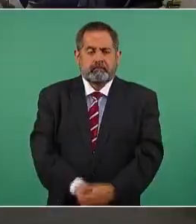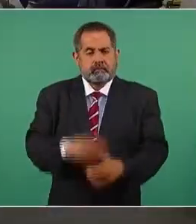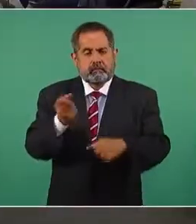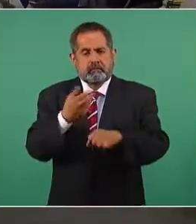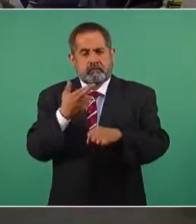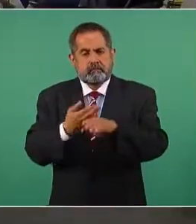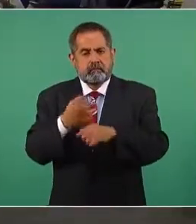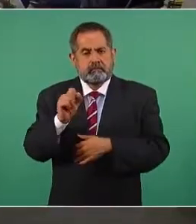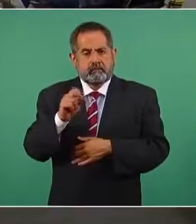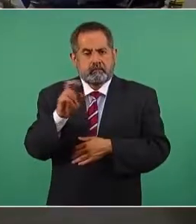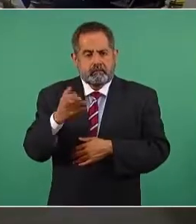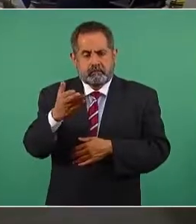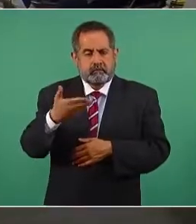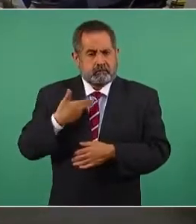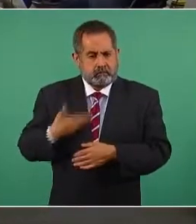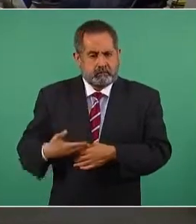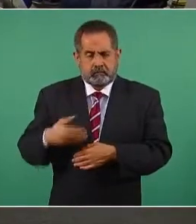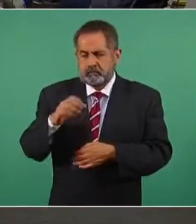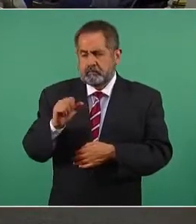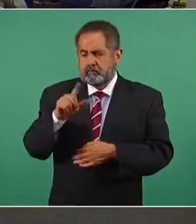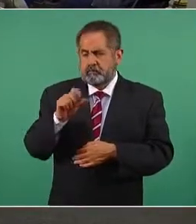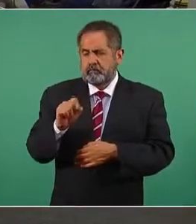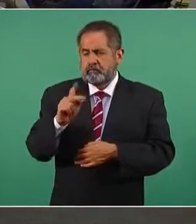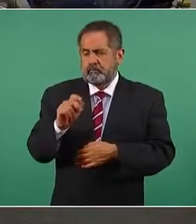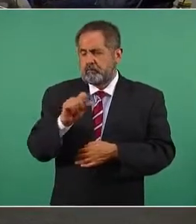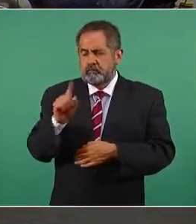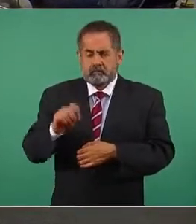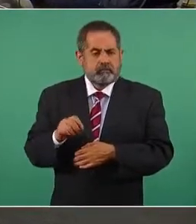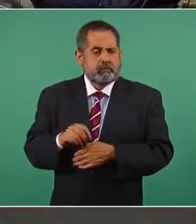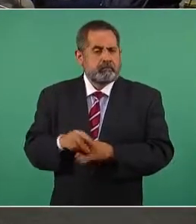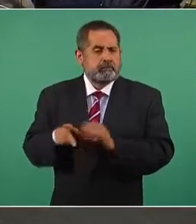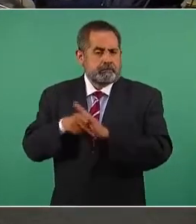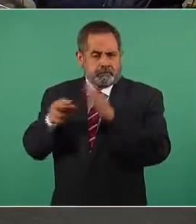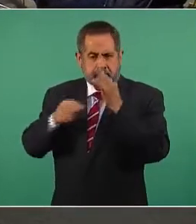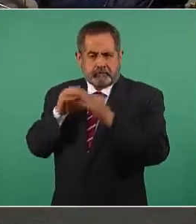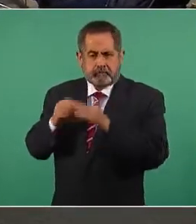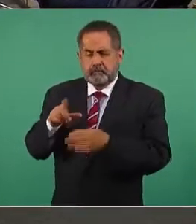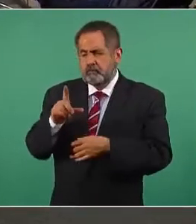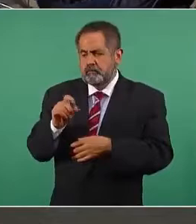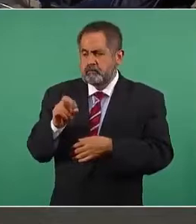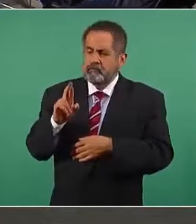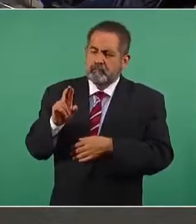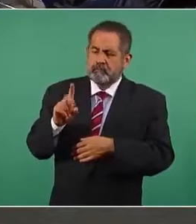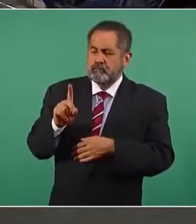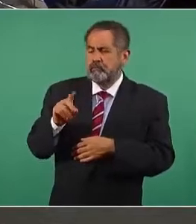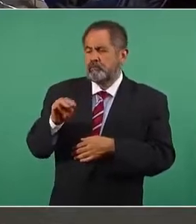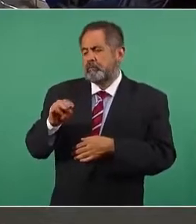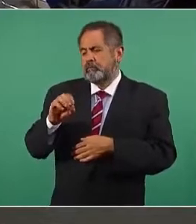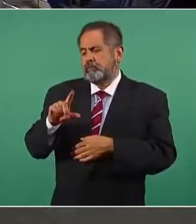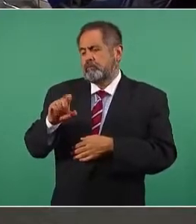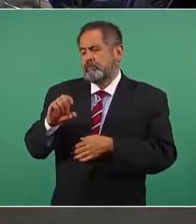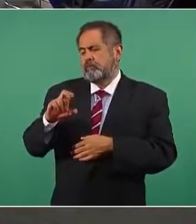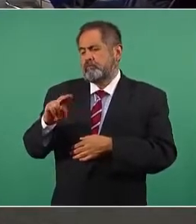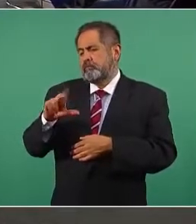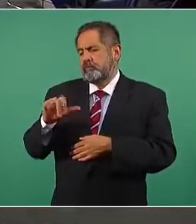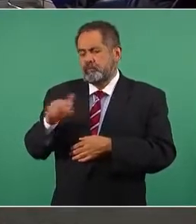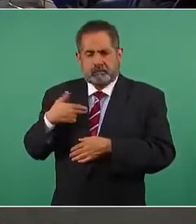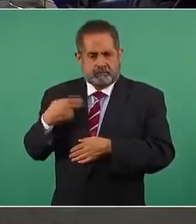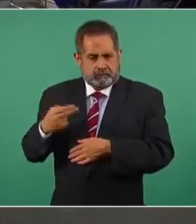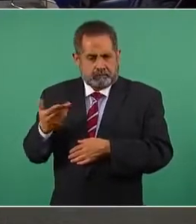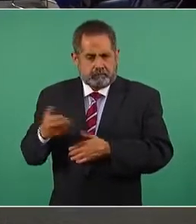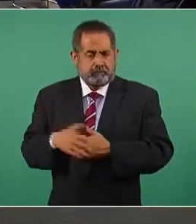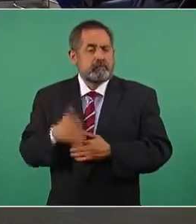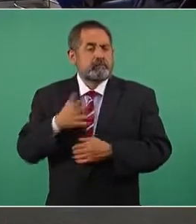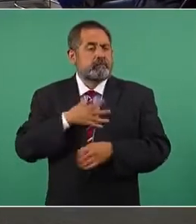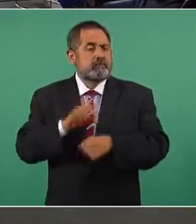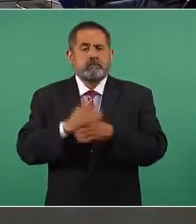Secretario de Relaciones Exteriores, su servidor Carlos Pozos, reportero de la Molécula Oficial y columnista de la revista Petróleo y Energía. Buenos días a quienes nos ven